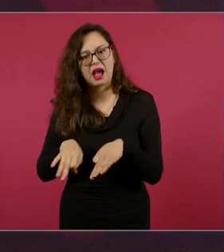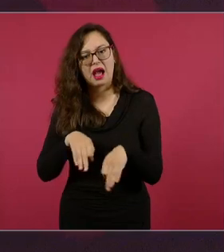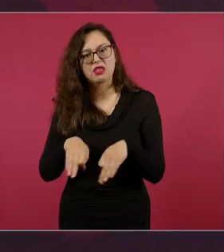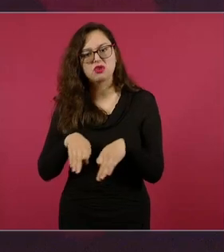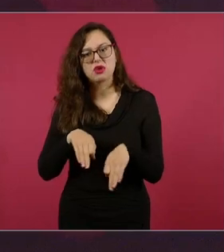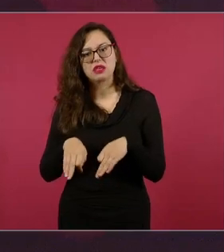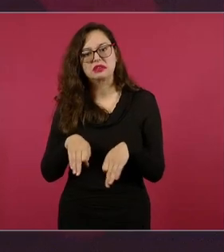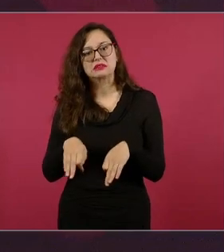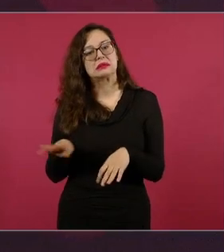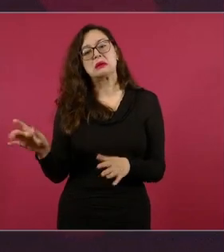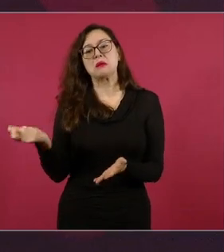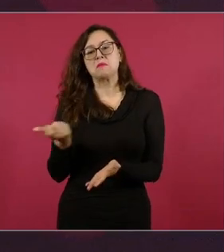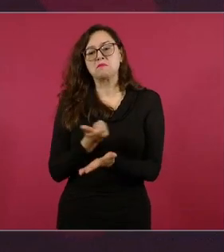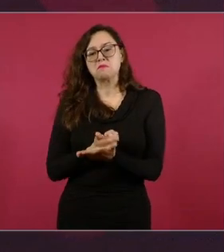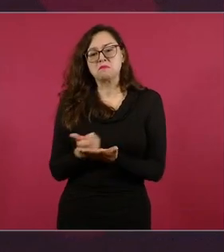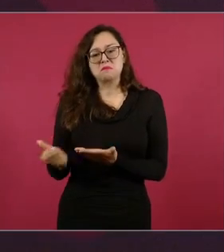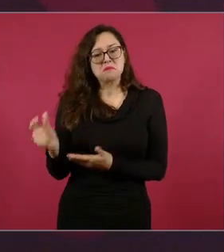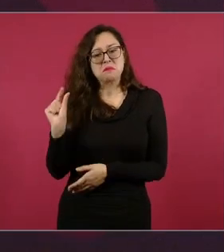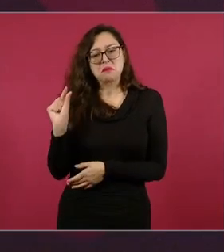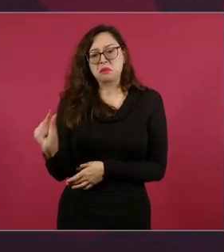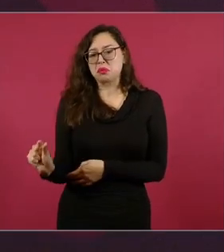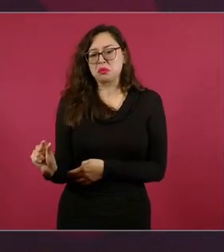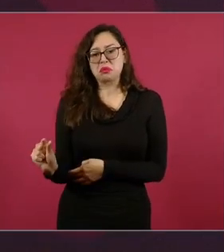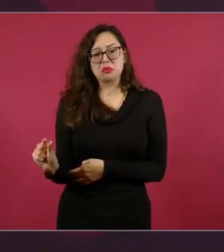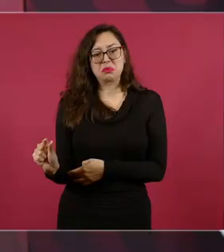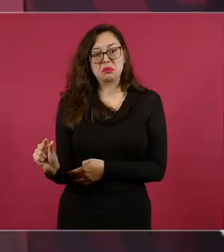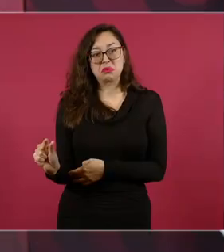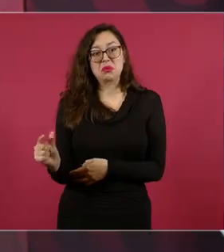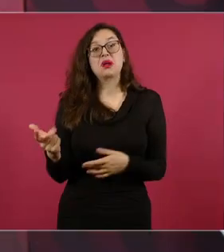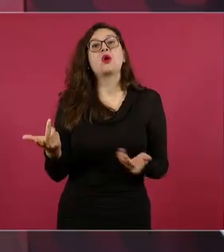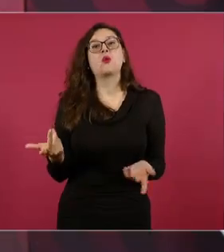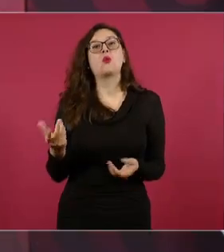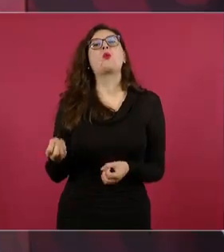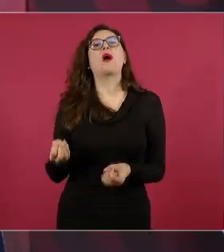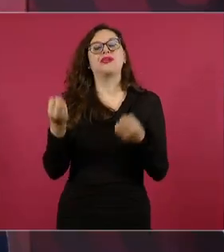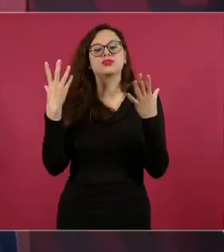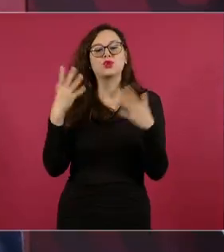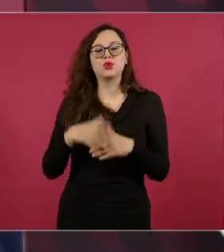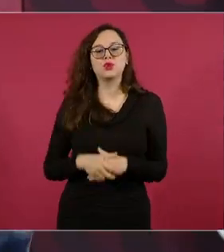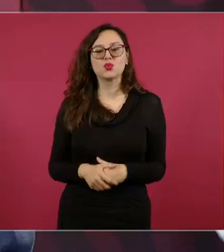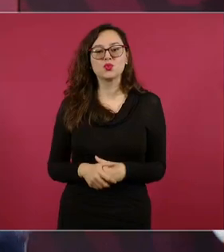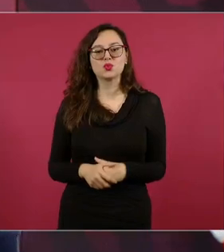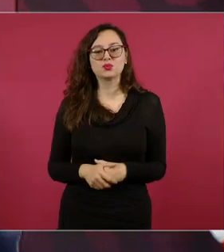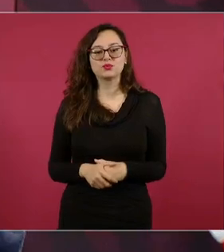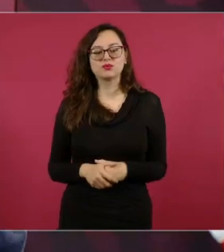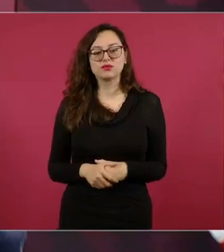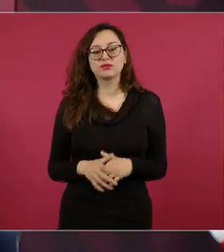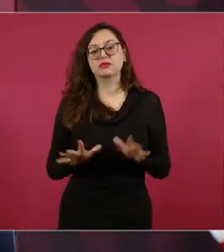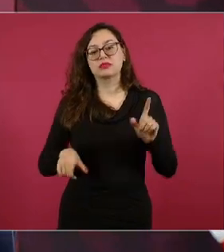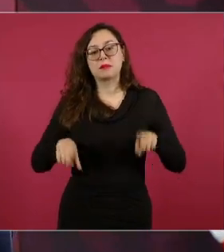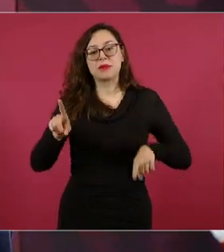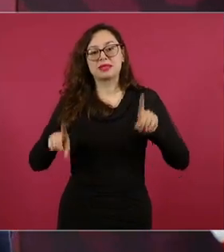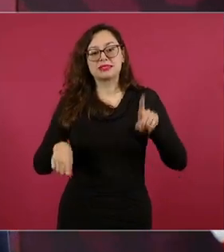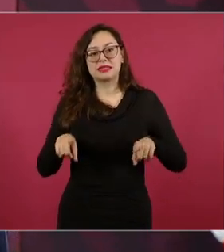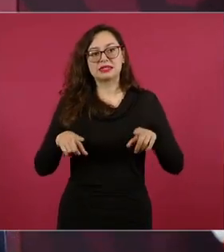apenas si les pagaban salario mínimo. Y el salario mínimo en ese entonces estaba dividido en zonas en el